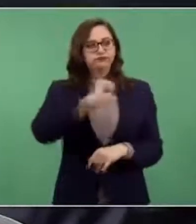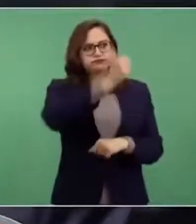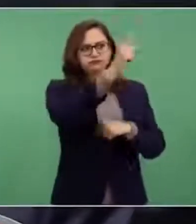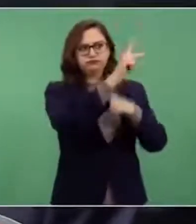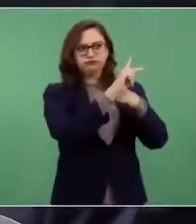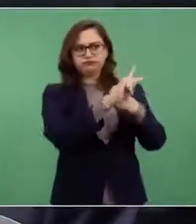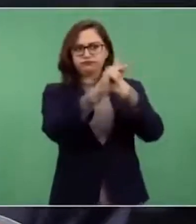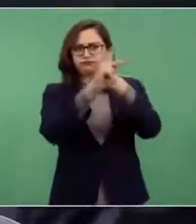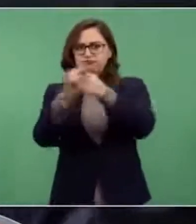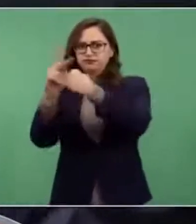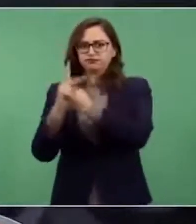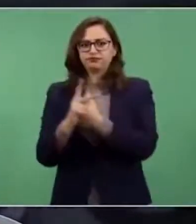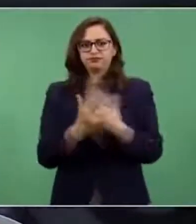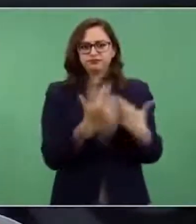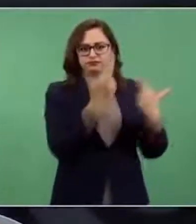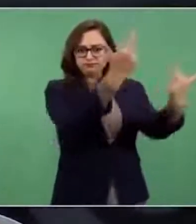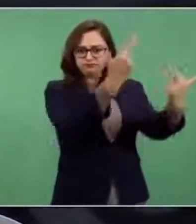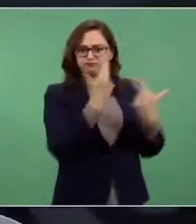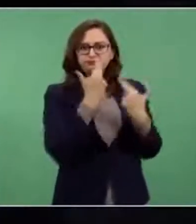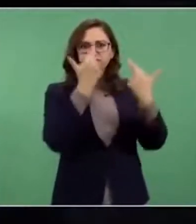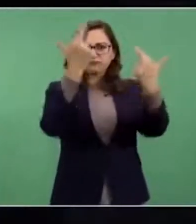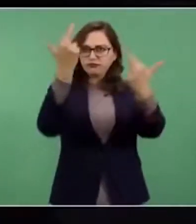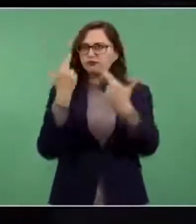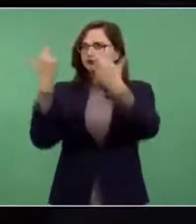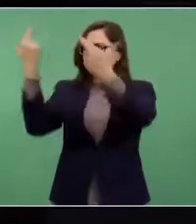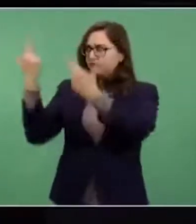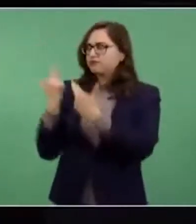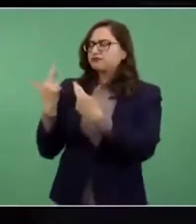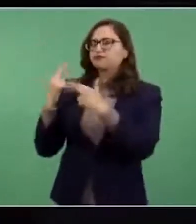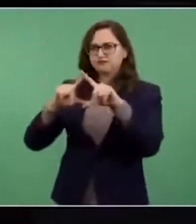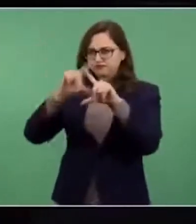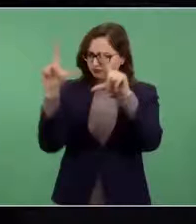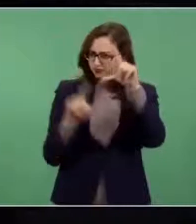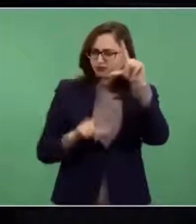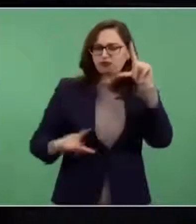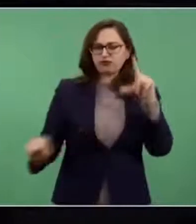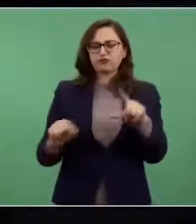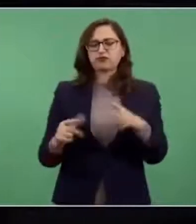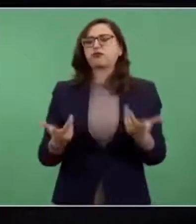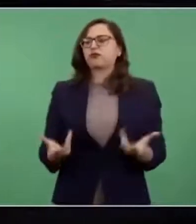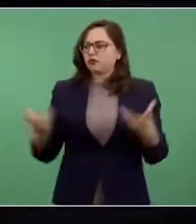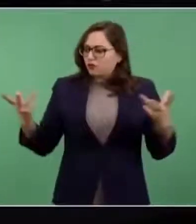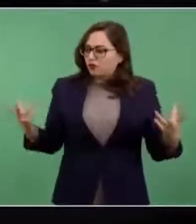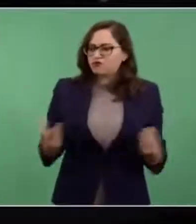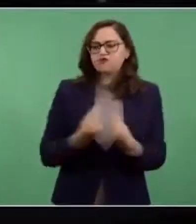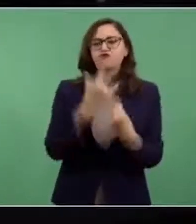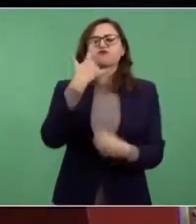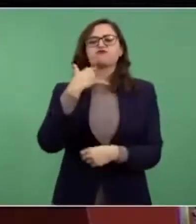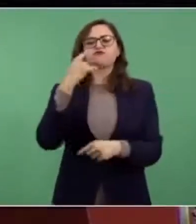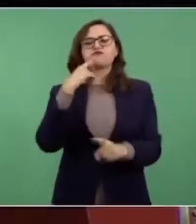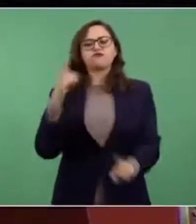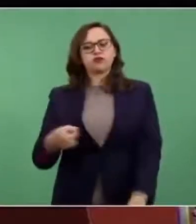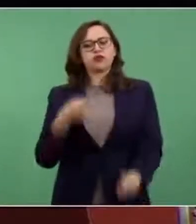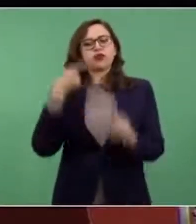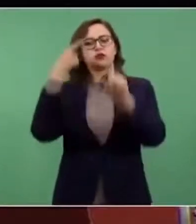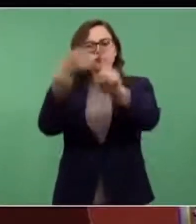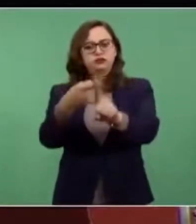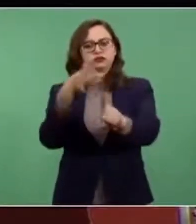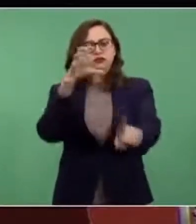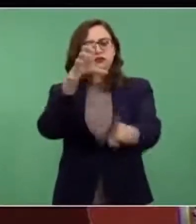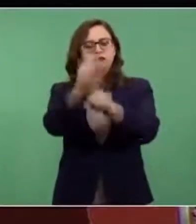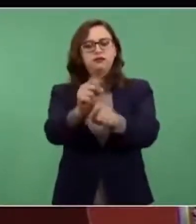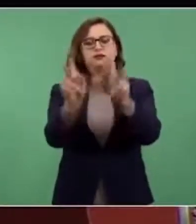respetada y respetable para el resto del mundo, que lucha por la paz y que